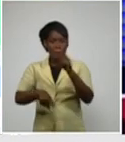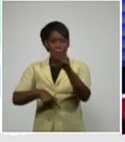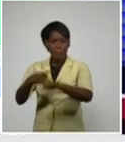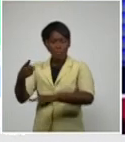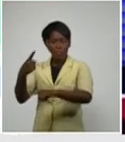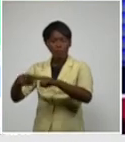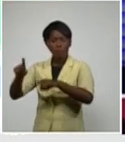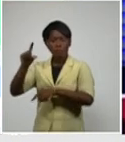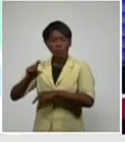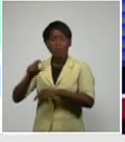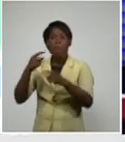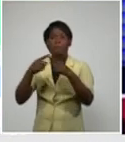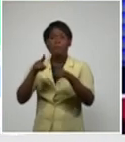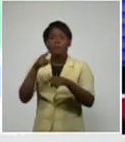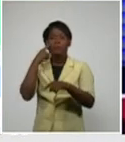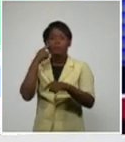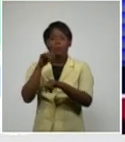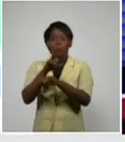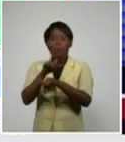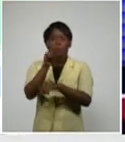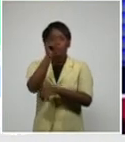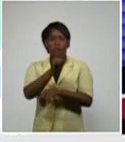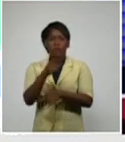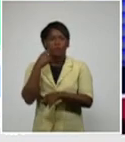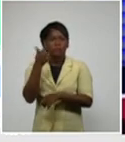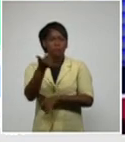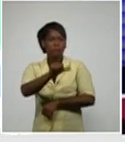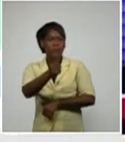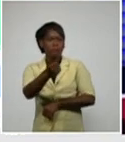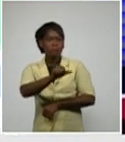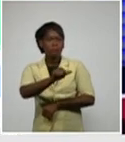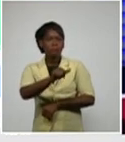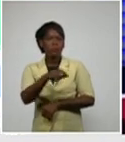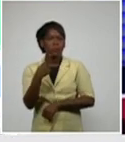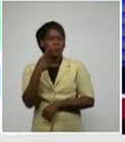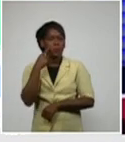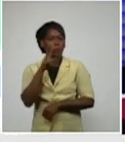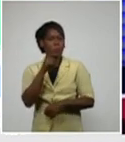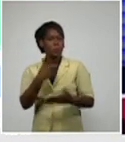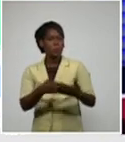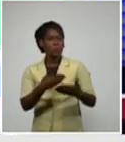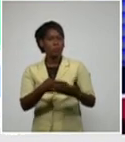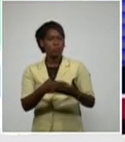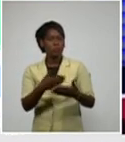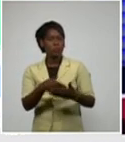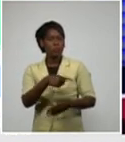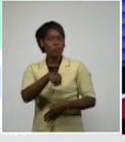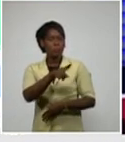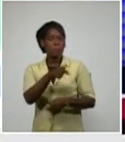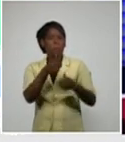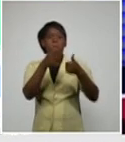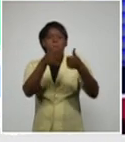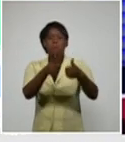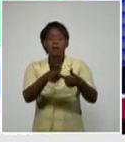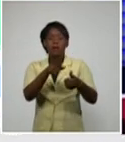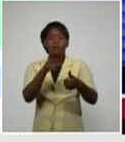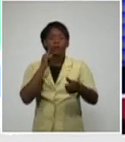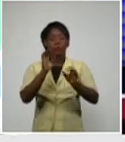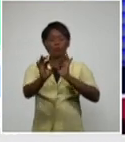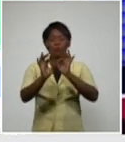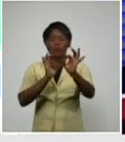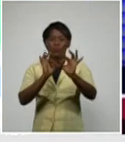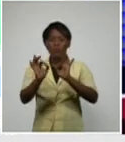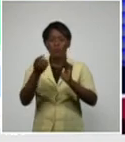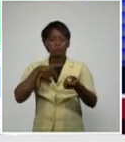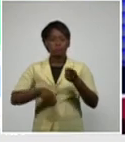tengan una respuesta inmunitaria, tengan un nivel de anticuerpos neutralizantes que permita que los proteja contra la